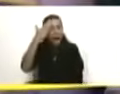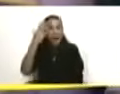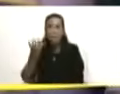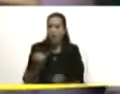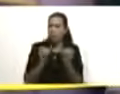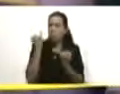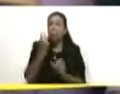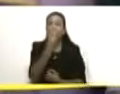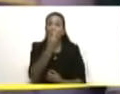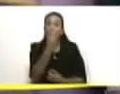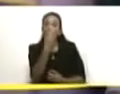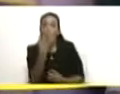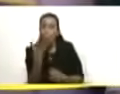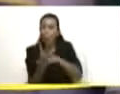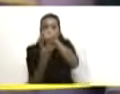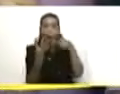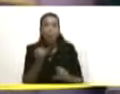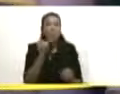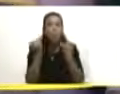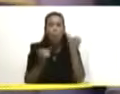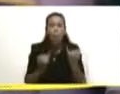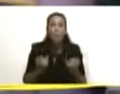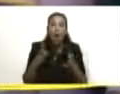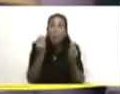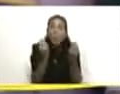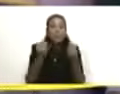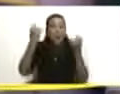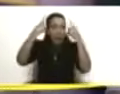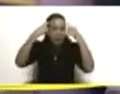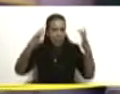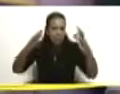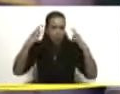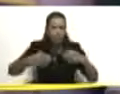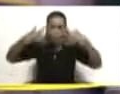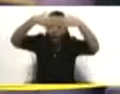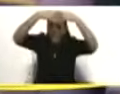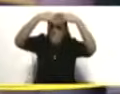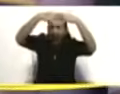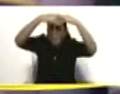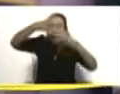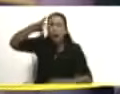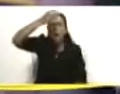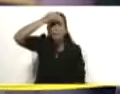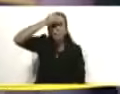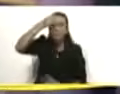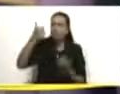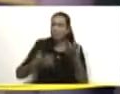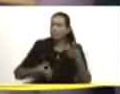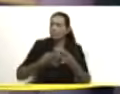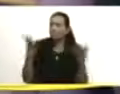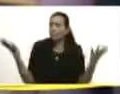dominar 2, 3, 4 idiomas, porque aquí hay la inteligencia y la suficiente creatividad para ello.